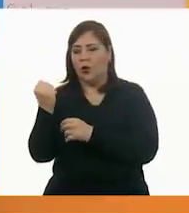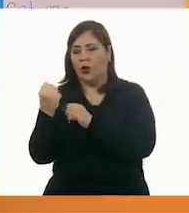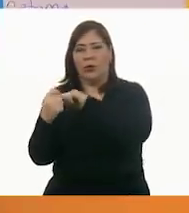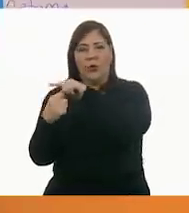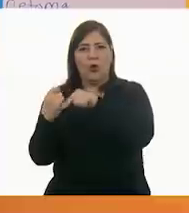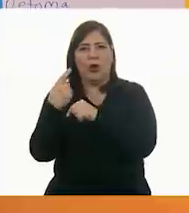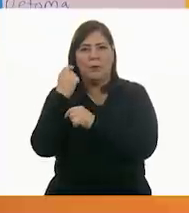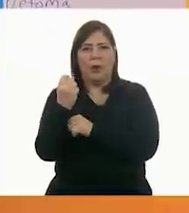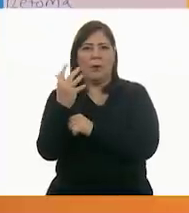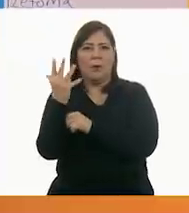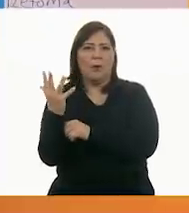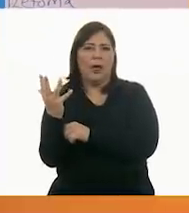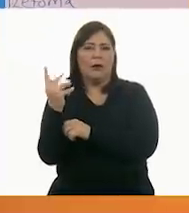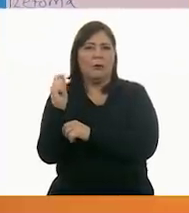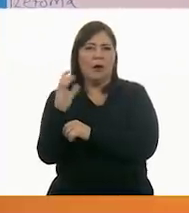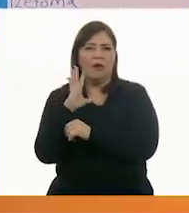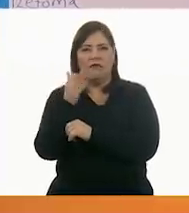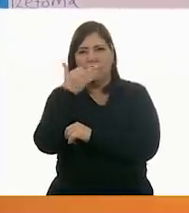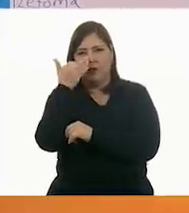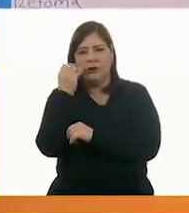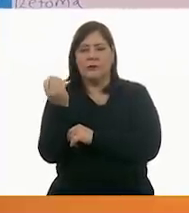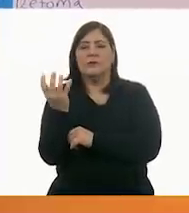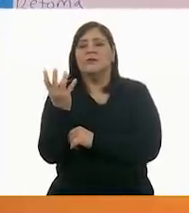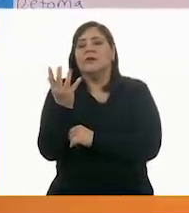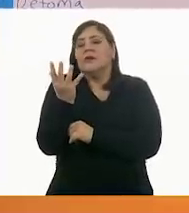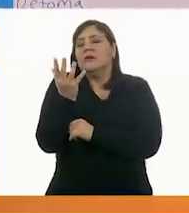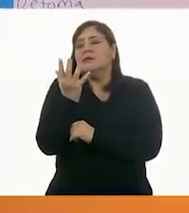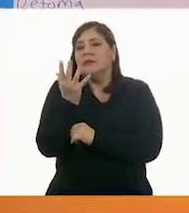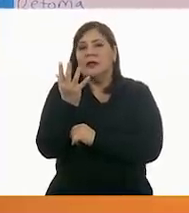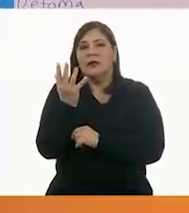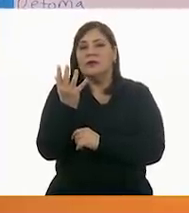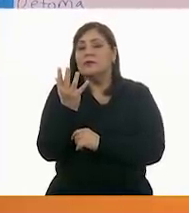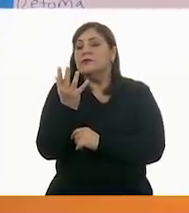la flor y le soplamos a la vela.